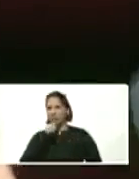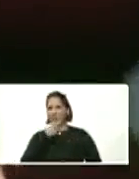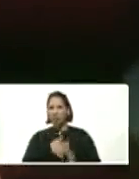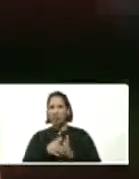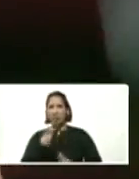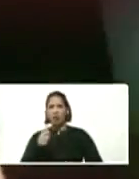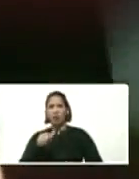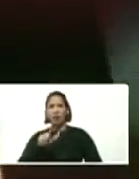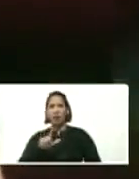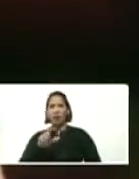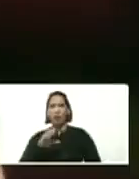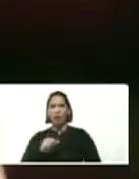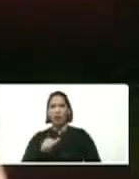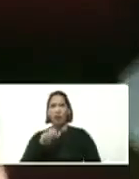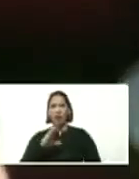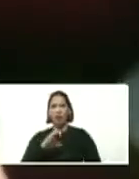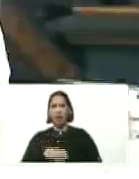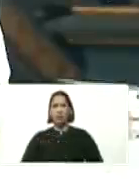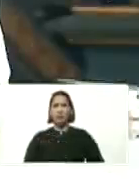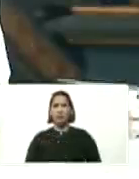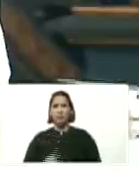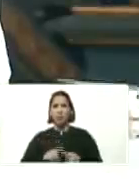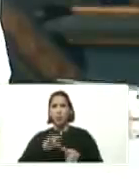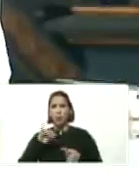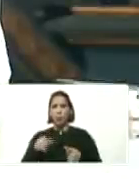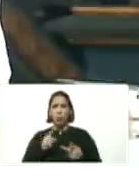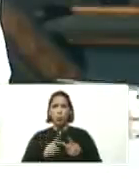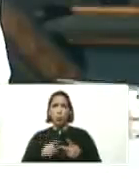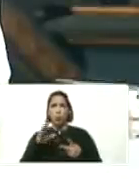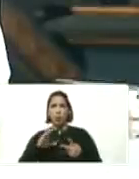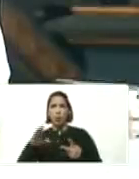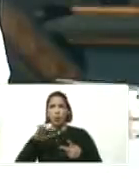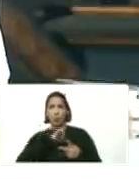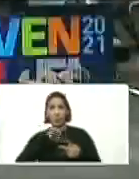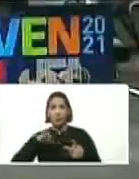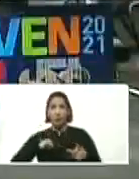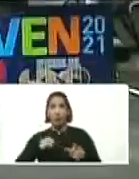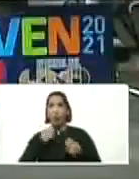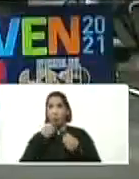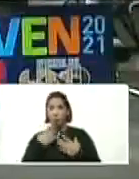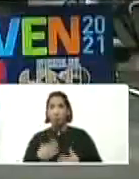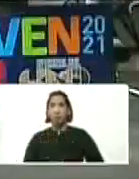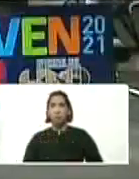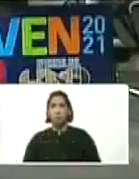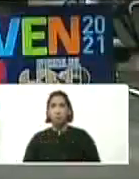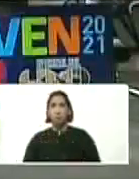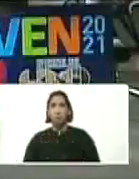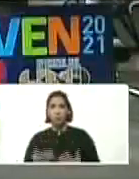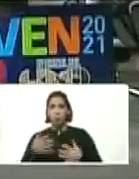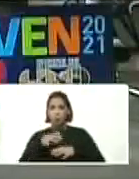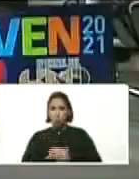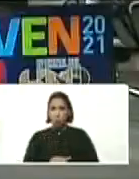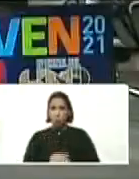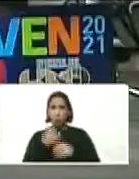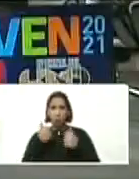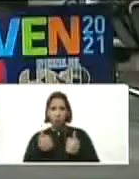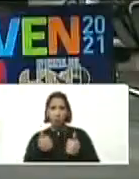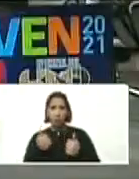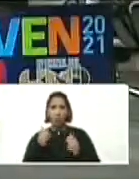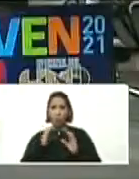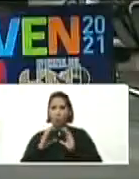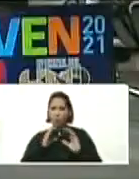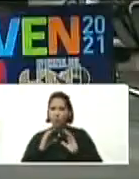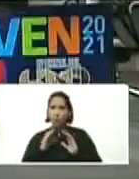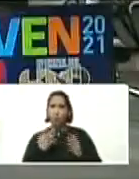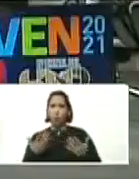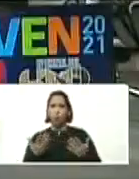Galac? Julio Santosuoso y Carlos Parra. ¿Es privada? Sí. Ah, qué bueno. Combinadito, ¿eh? Conversadito y